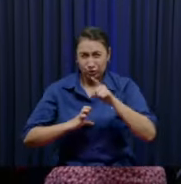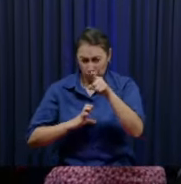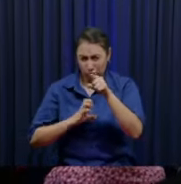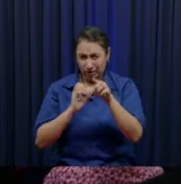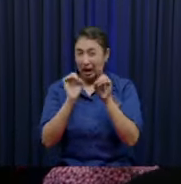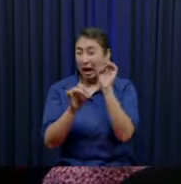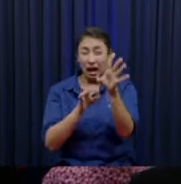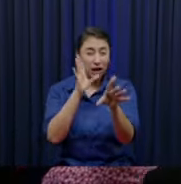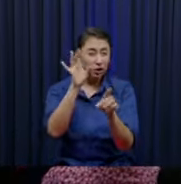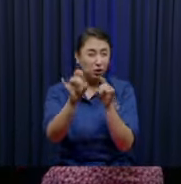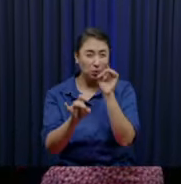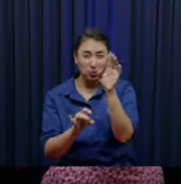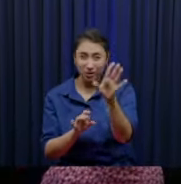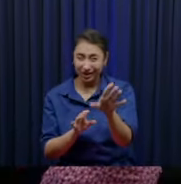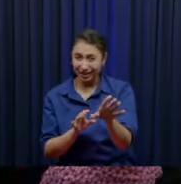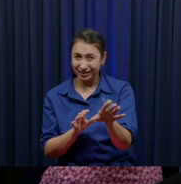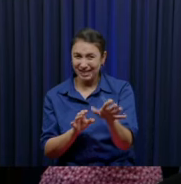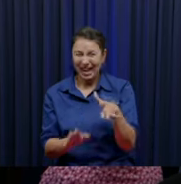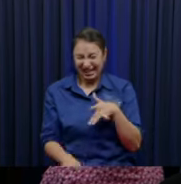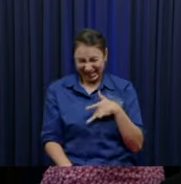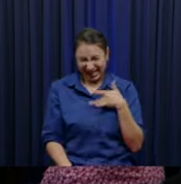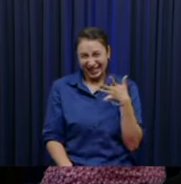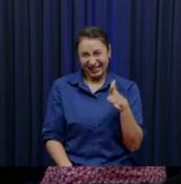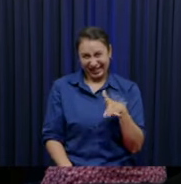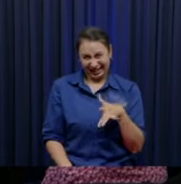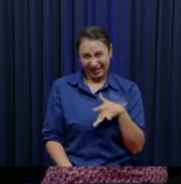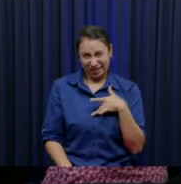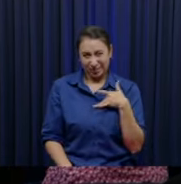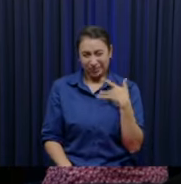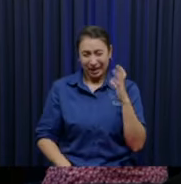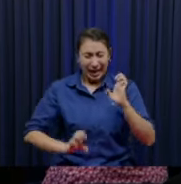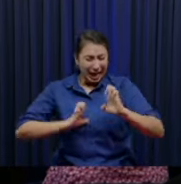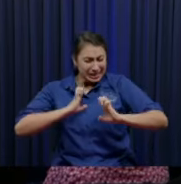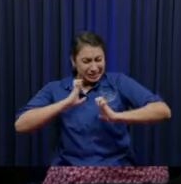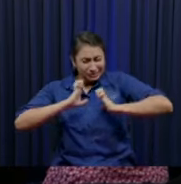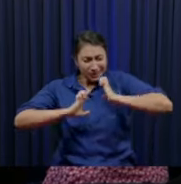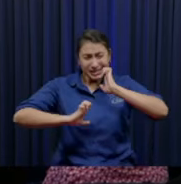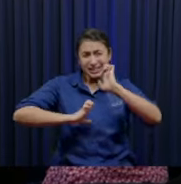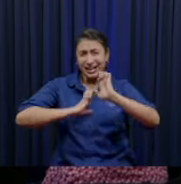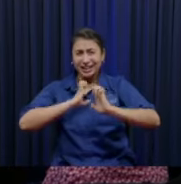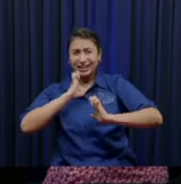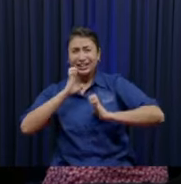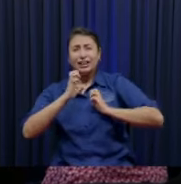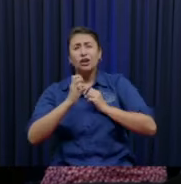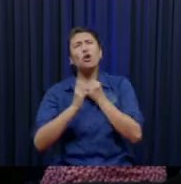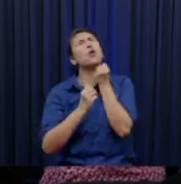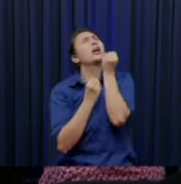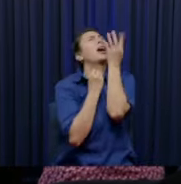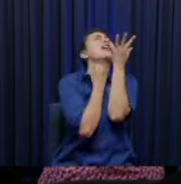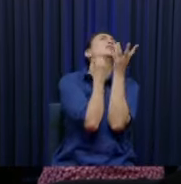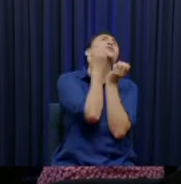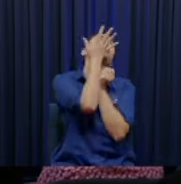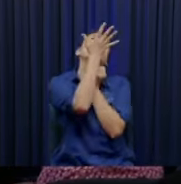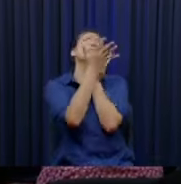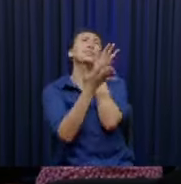¿O se te quedaste con ella? Porque primero tiene que ser tuya, pero después tienes que